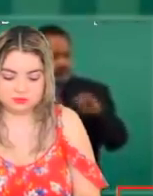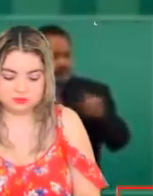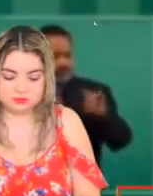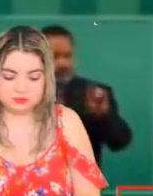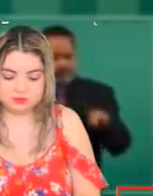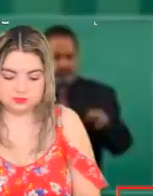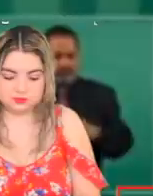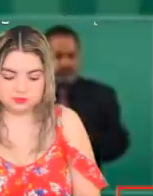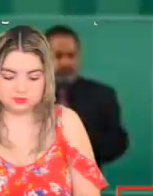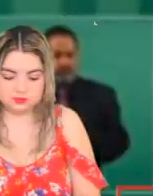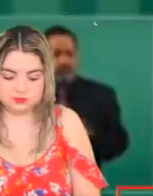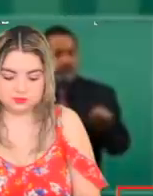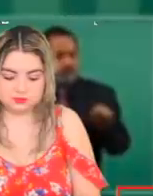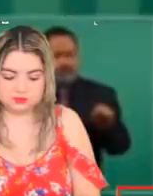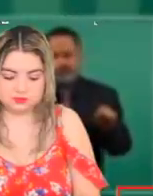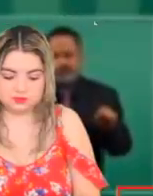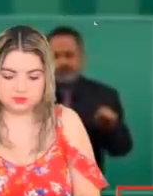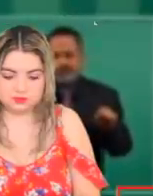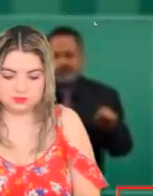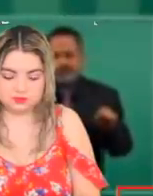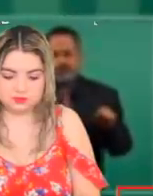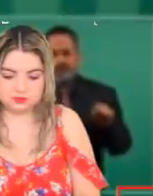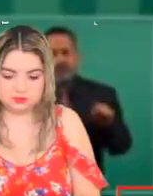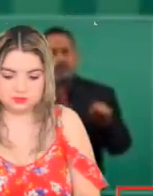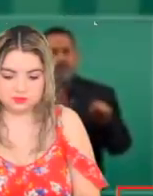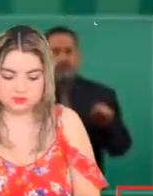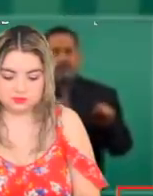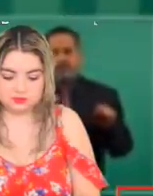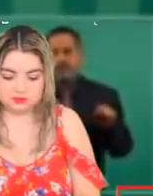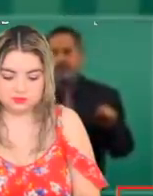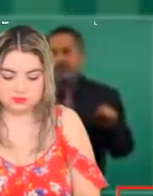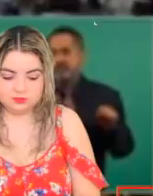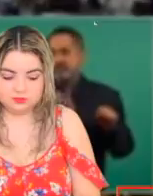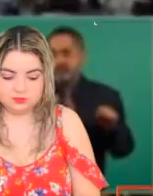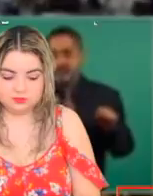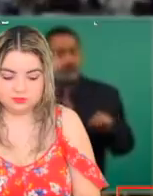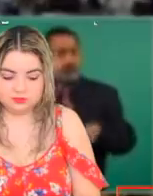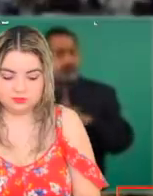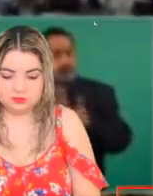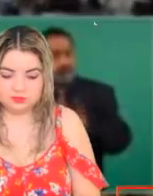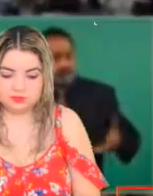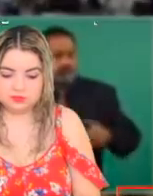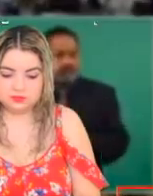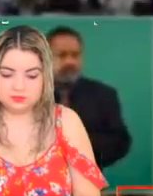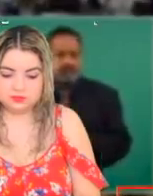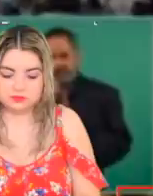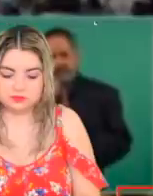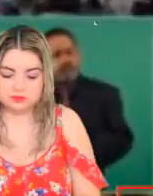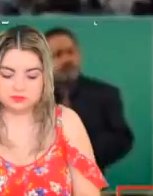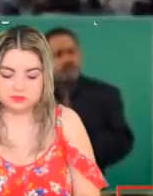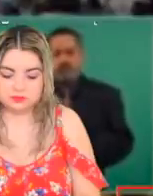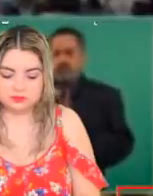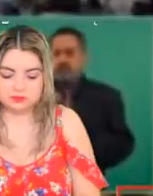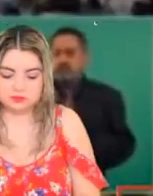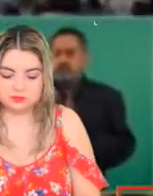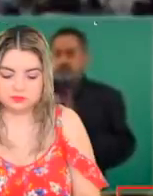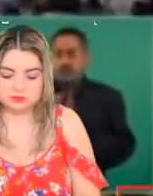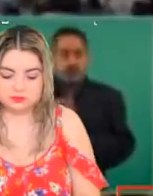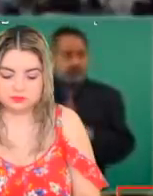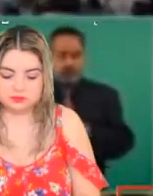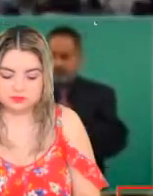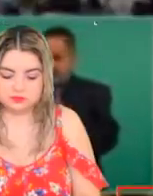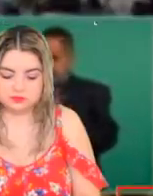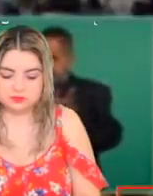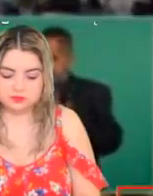No es Mulegé en Baja California Sur. Es que también Ocosingo fue muy solidario y del